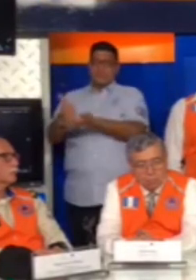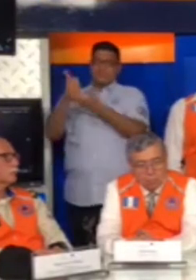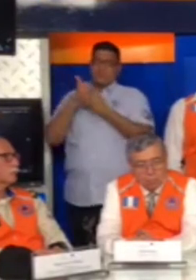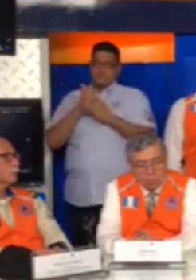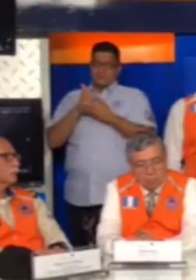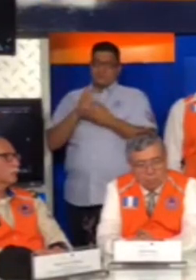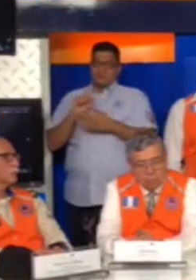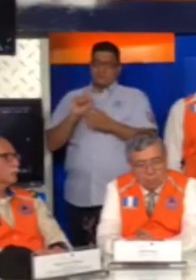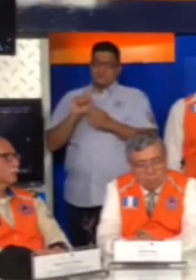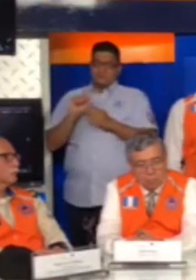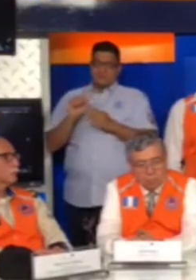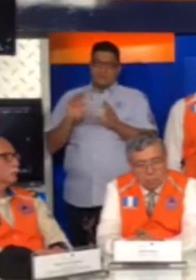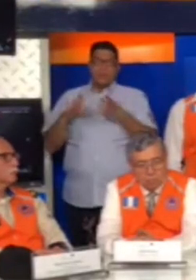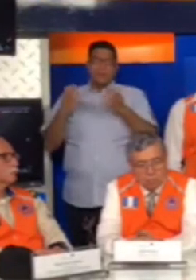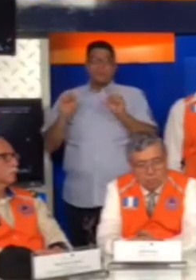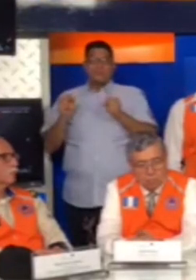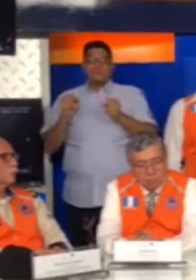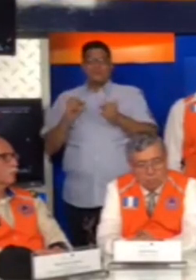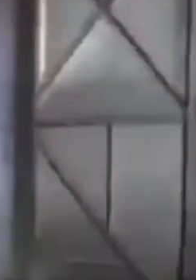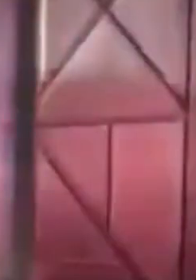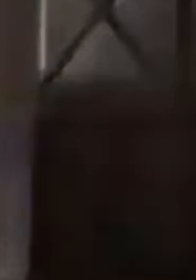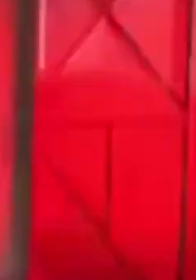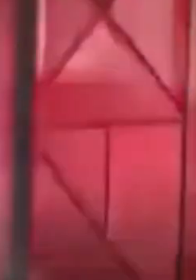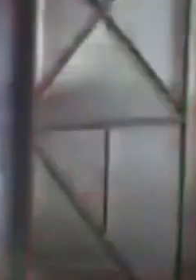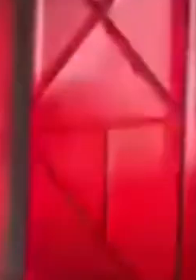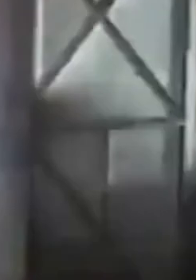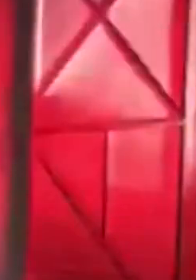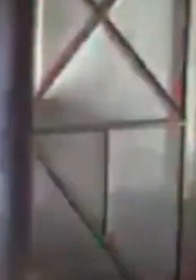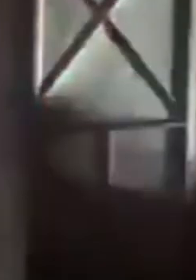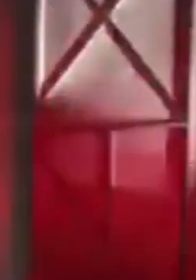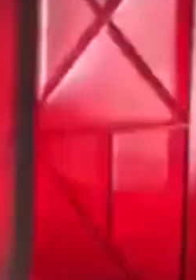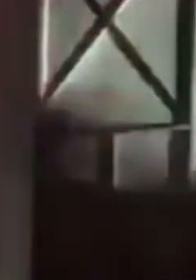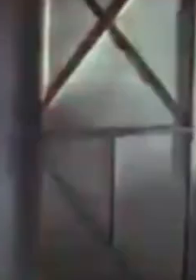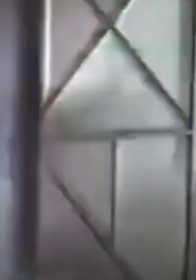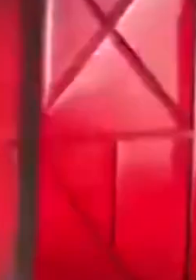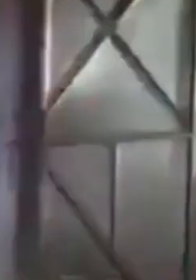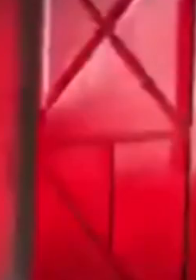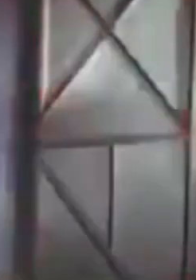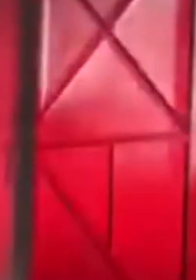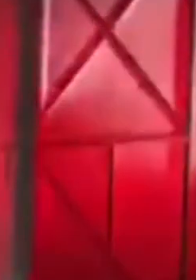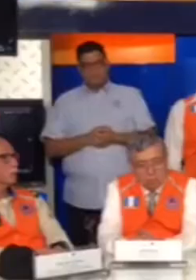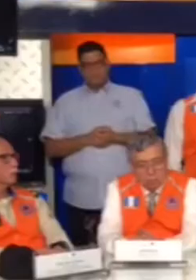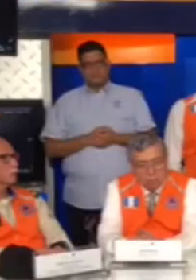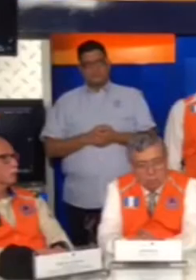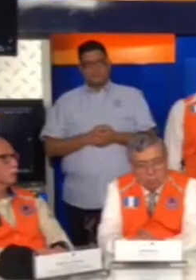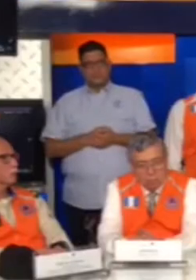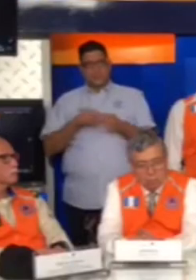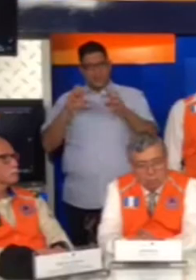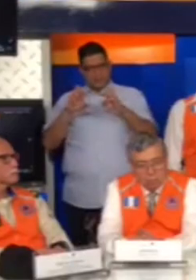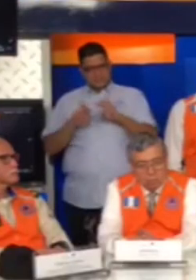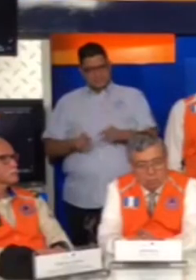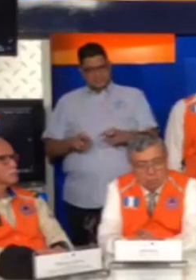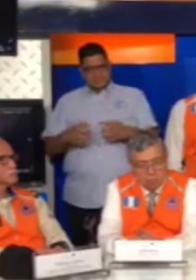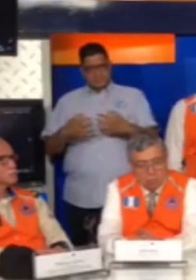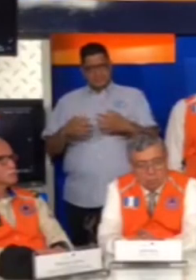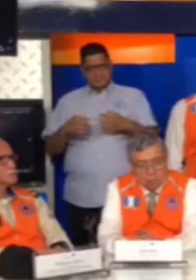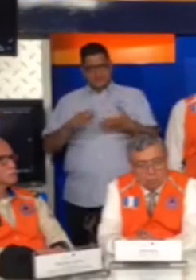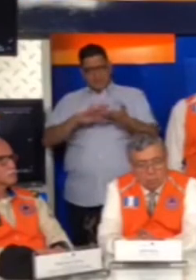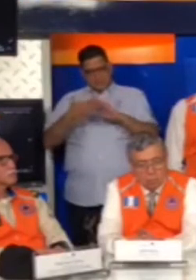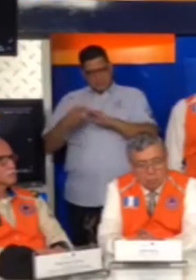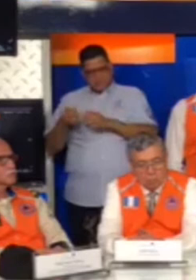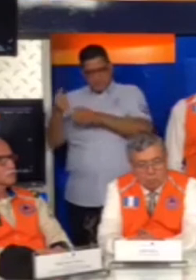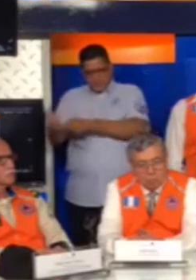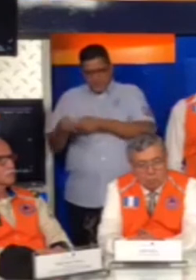que generar un programa social que nos ayude a verificar cómo podemos, con un programa, con un estado de